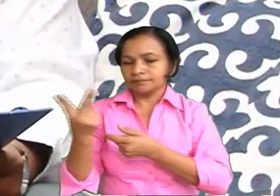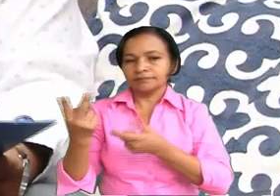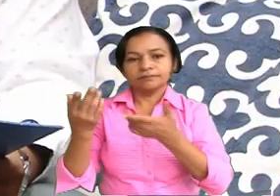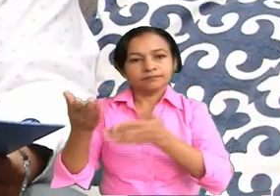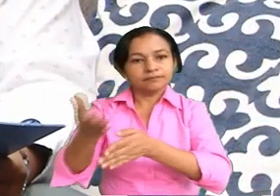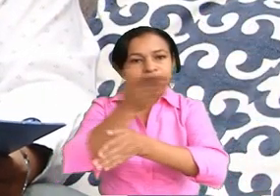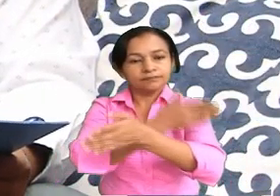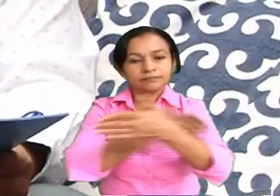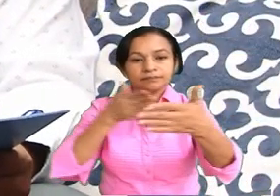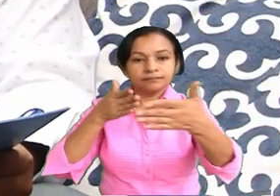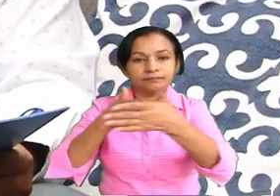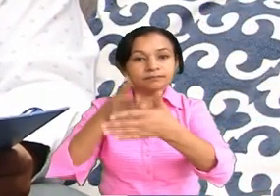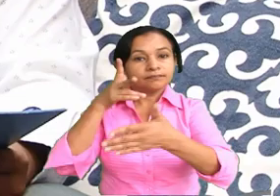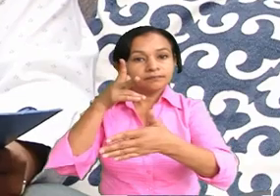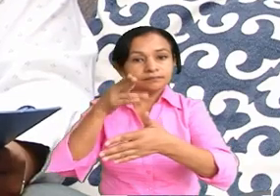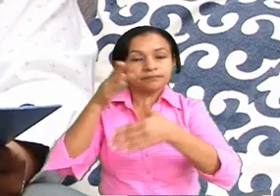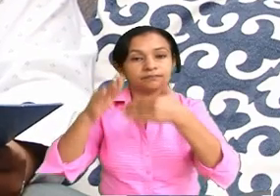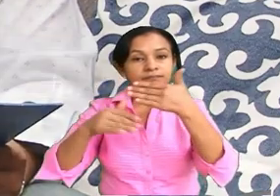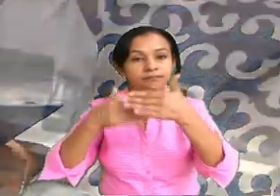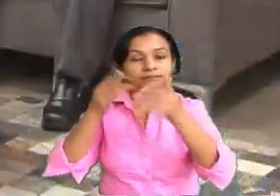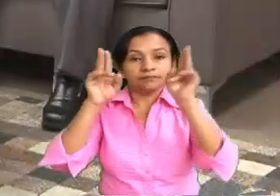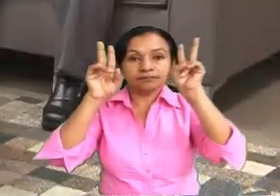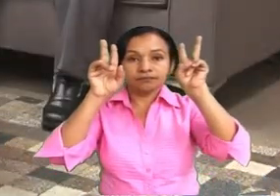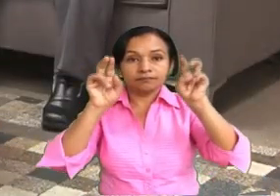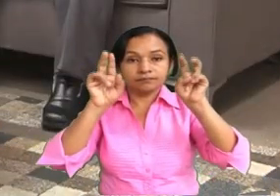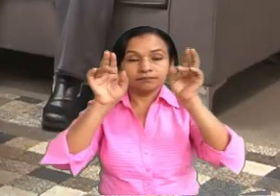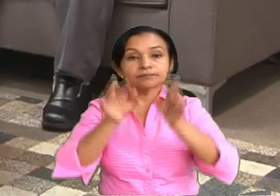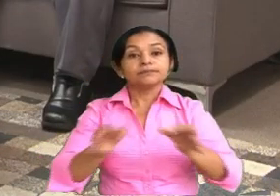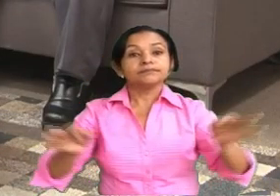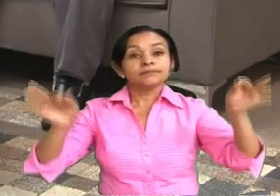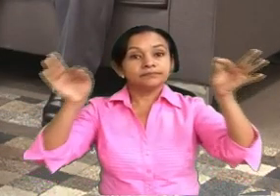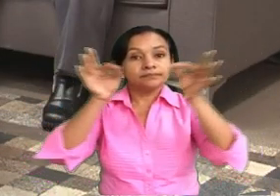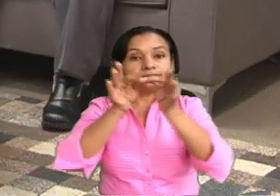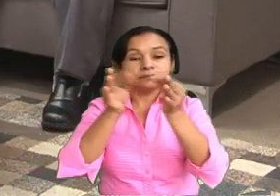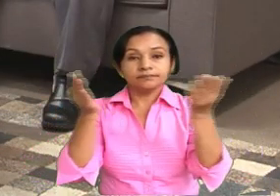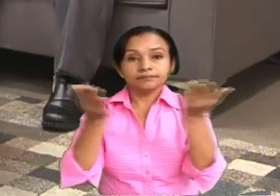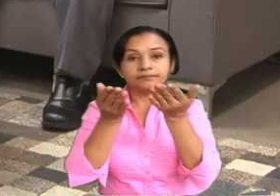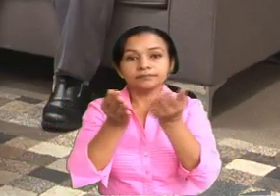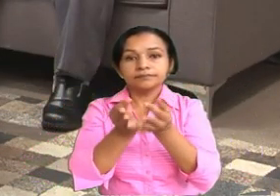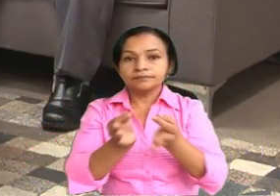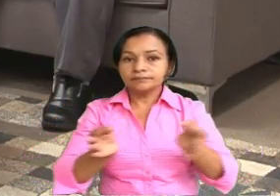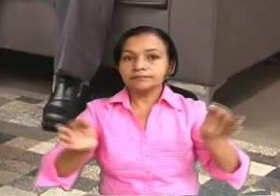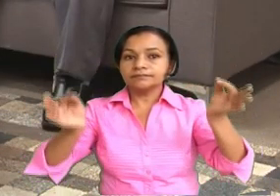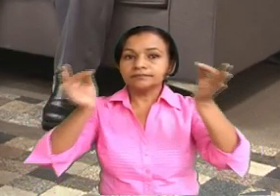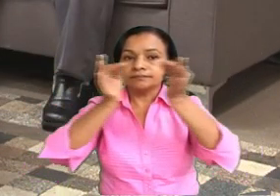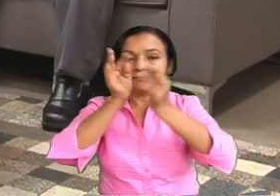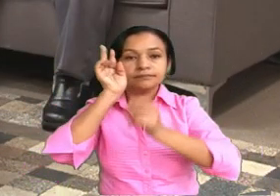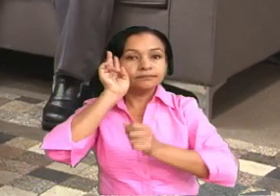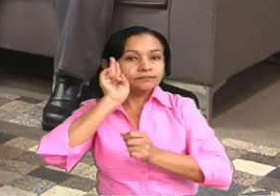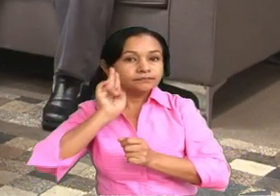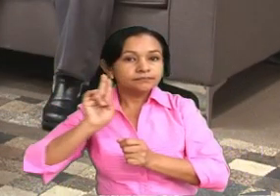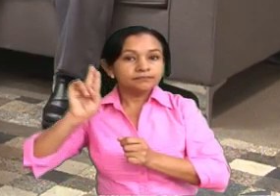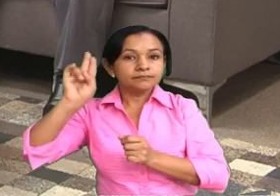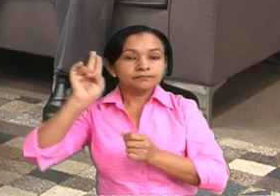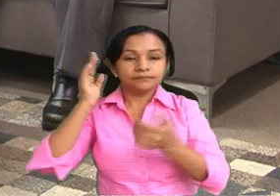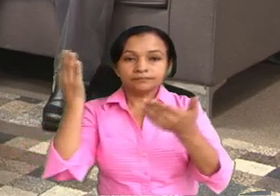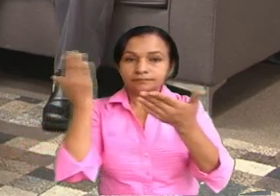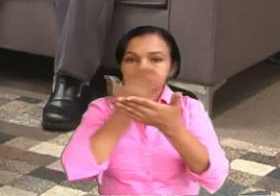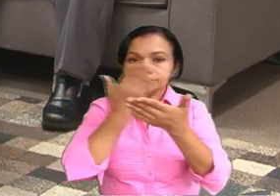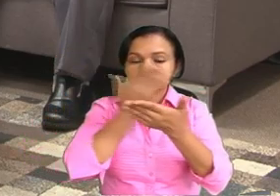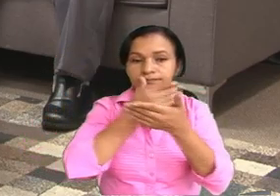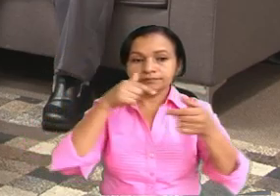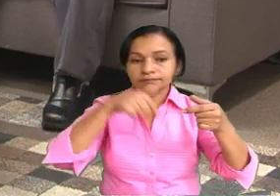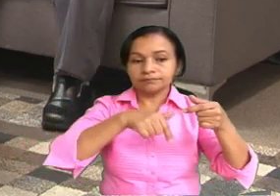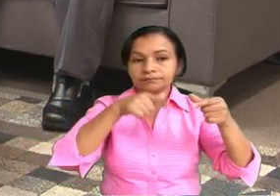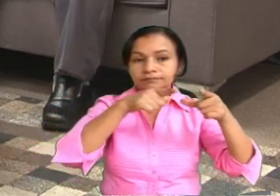pausa, pues quedaba un tema muy importante en el aire, y era precisamente la importancia que tienen las universidades y las casas de estudio, por ejemplo, como la UNAM